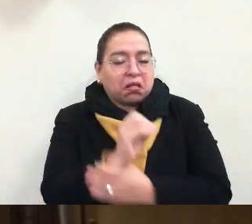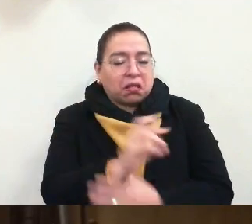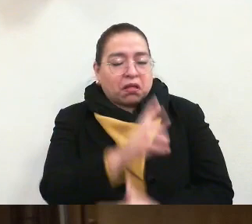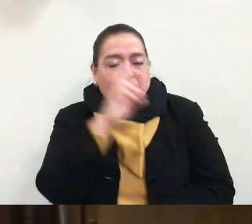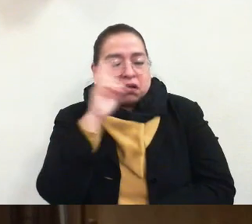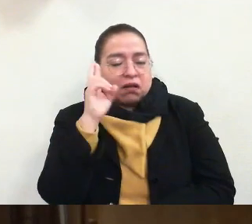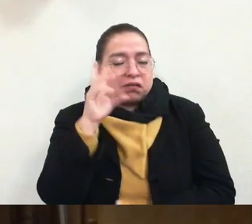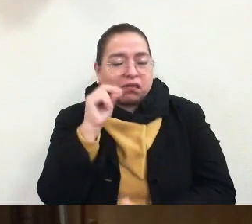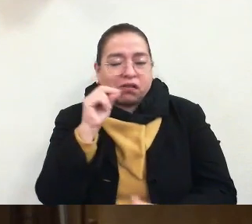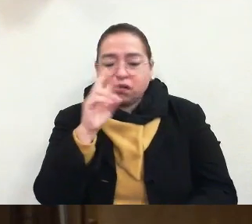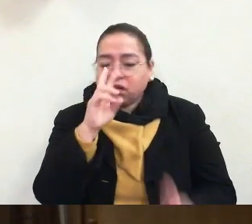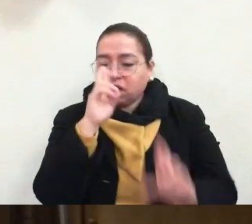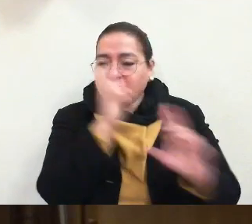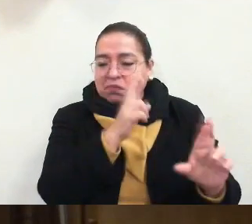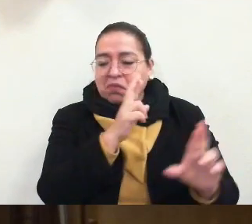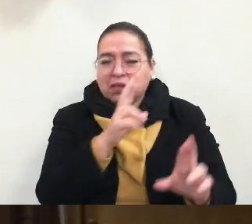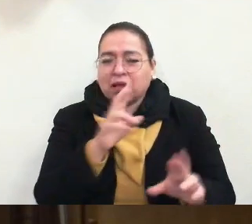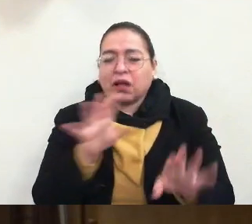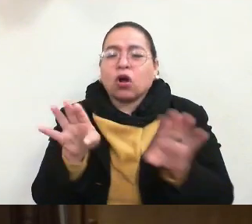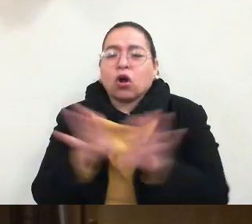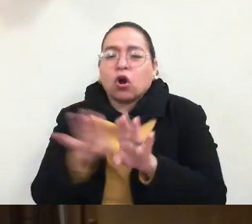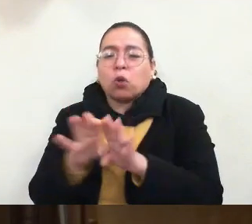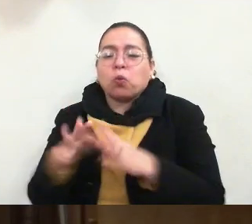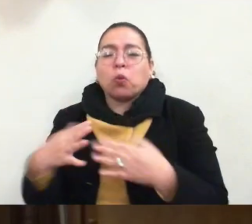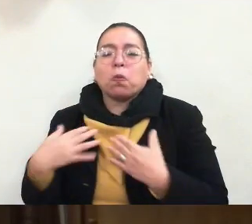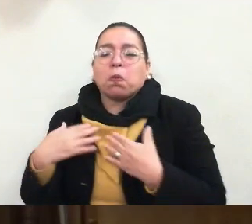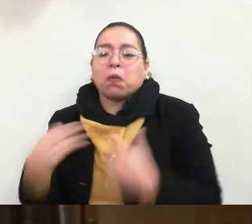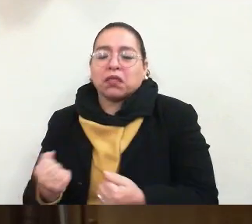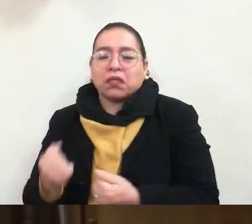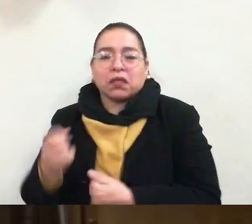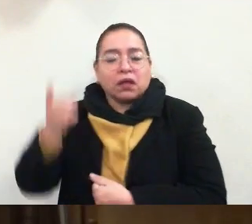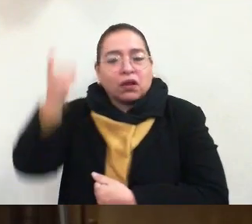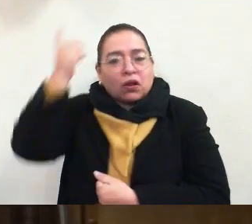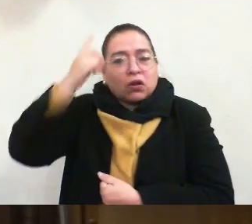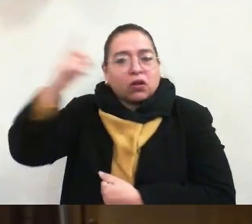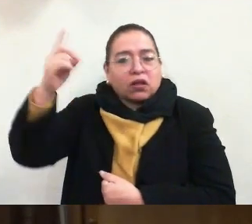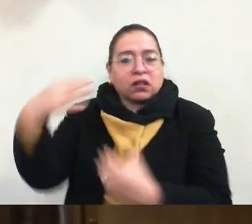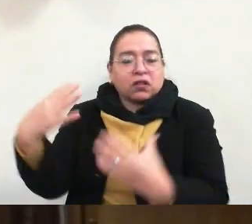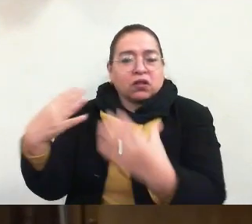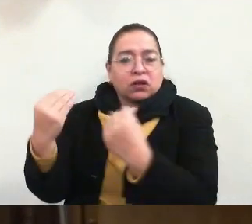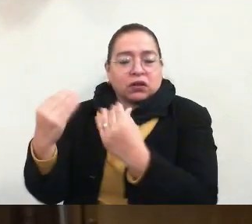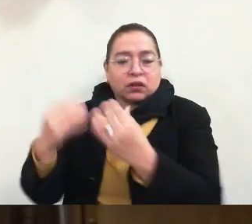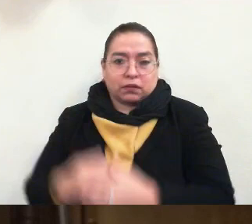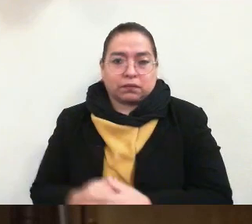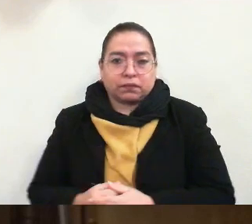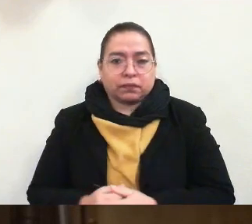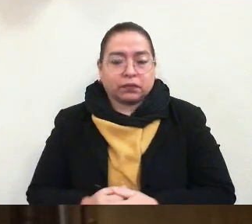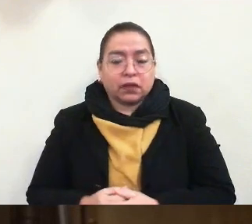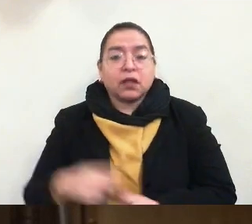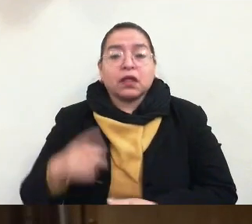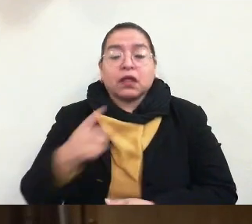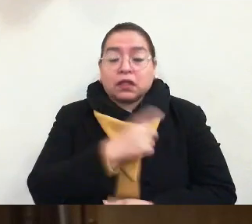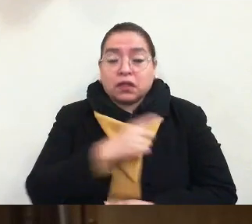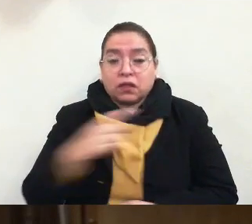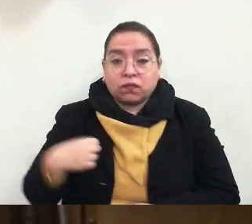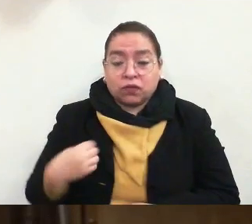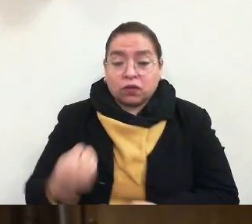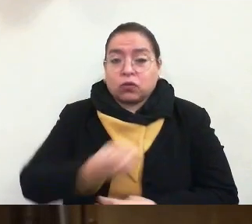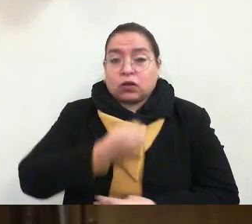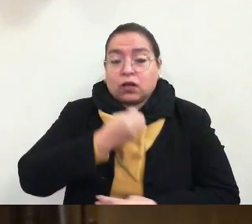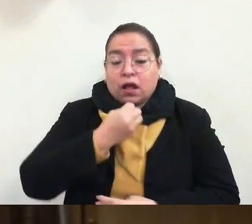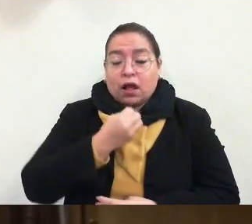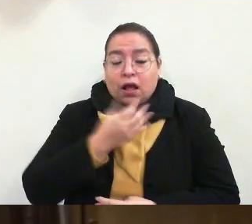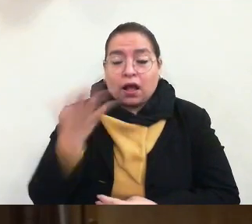Así pues, hay que orar, hay que estar en comunión eclesial y hay